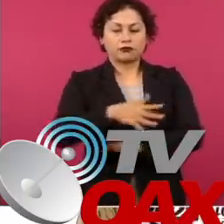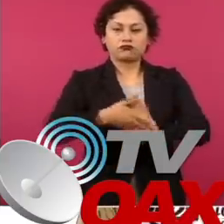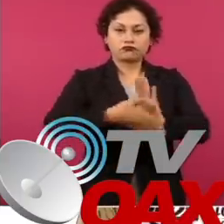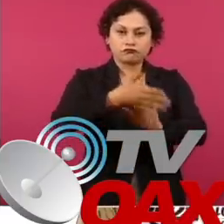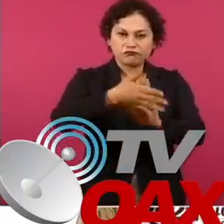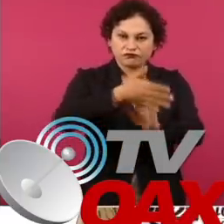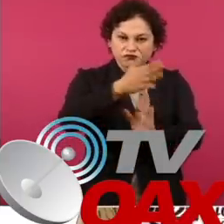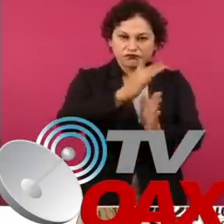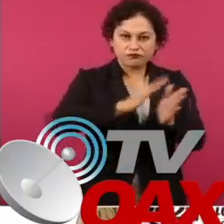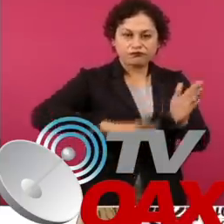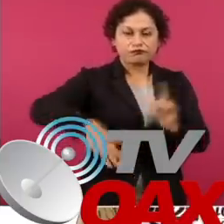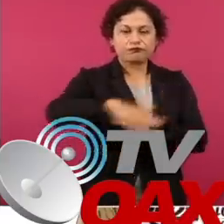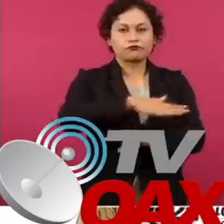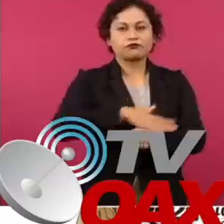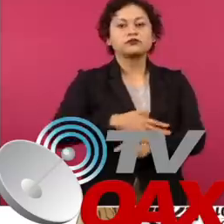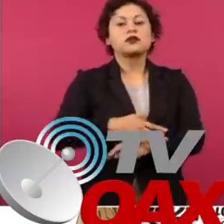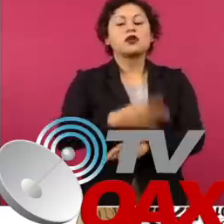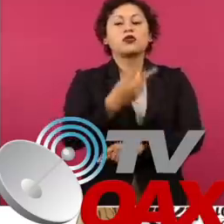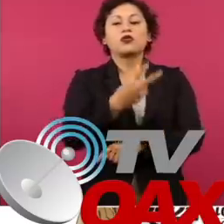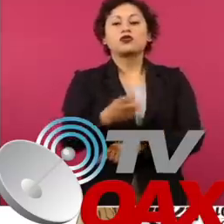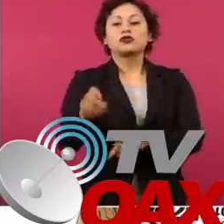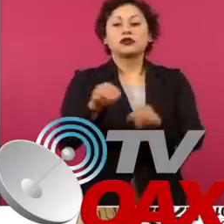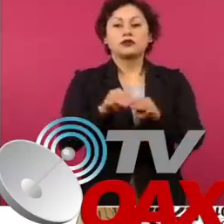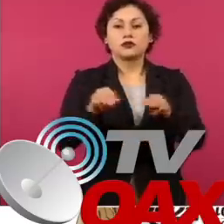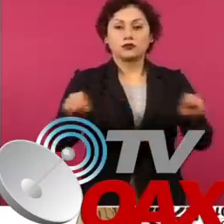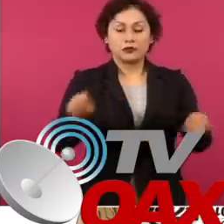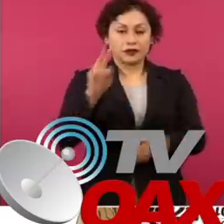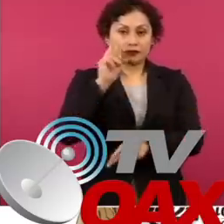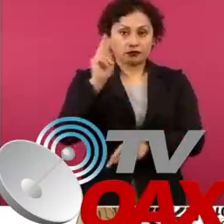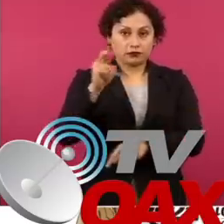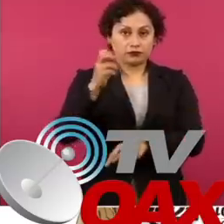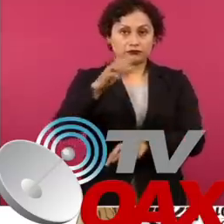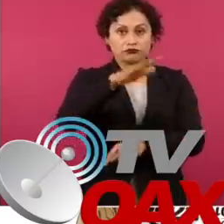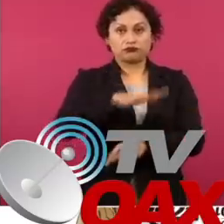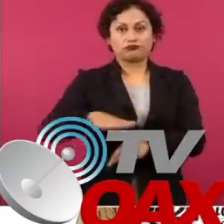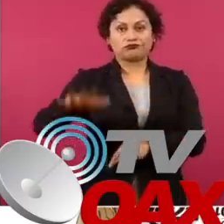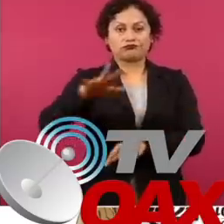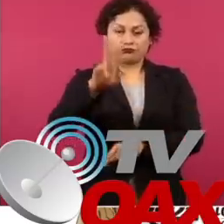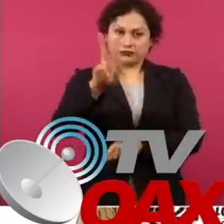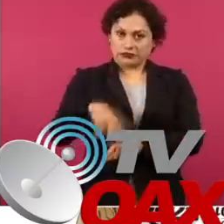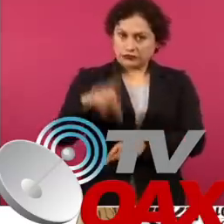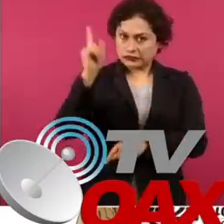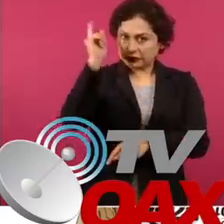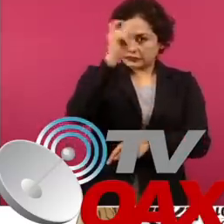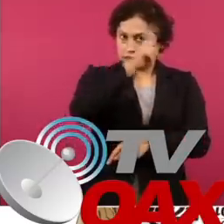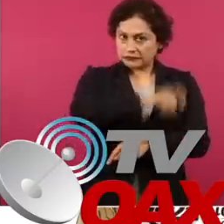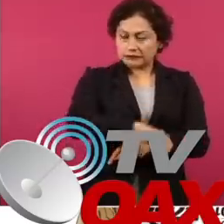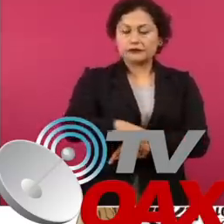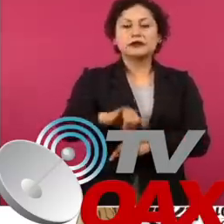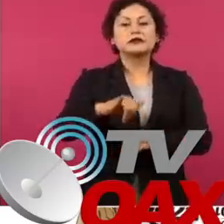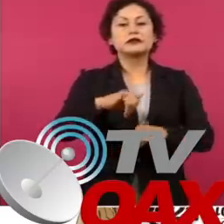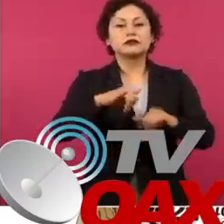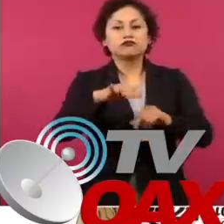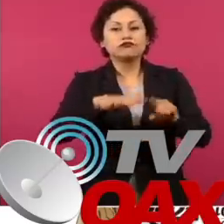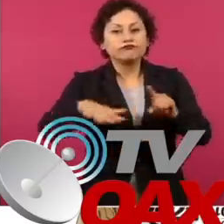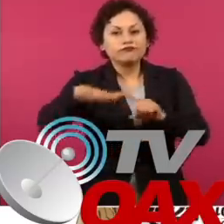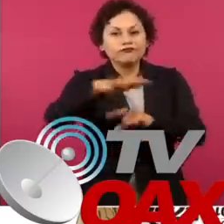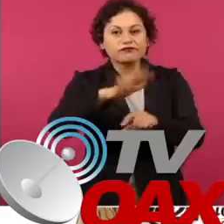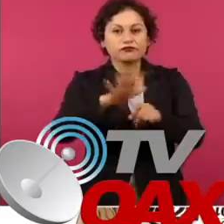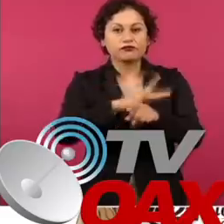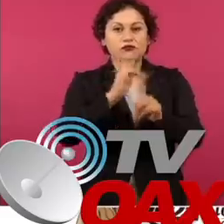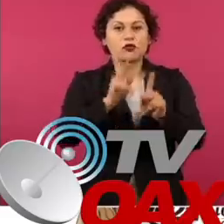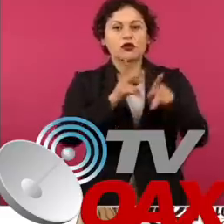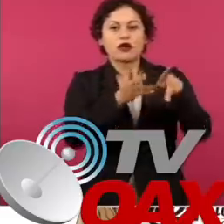apoyos, un claro principal de 200 metros, siendo una solución de alta complejidad para un tren por estar en curva. Para